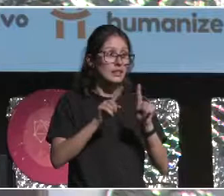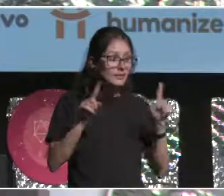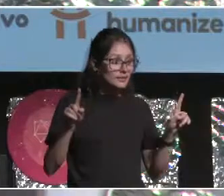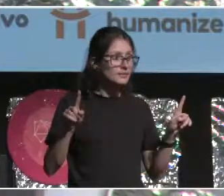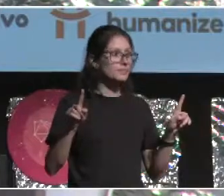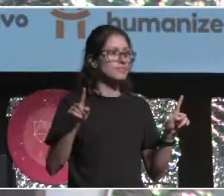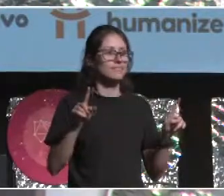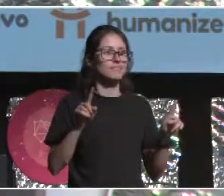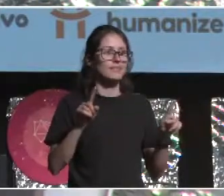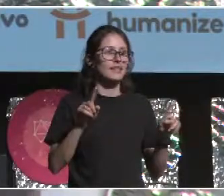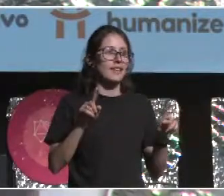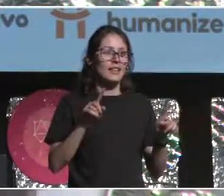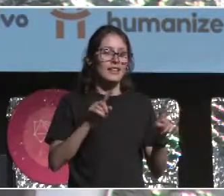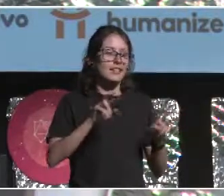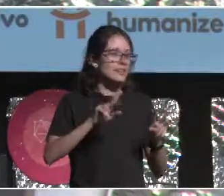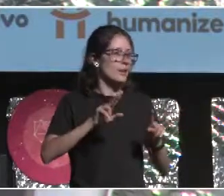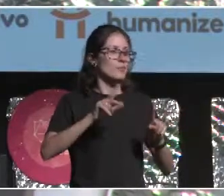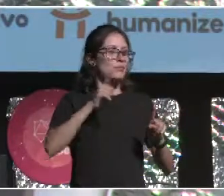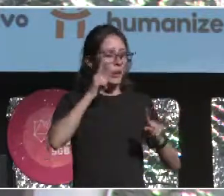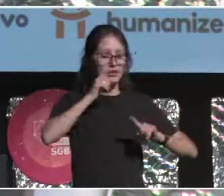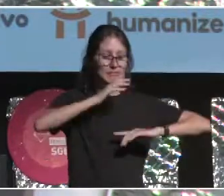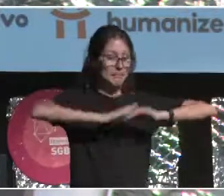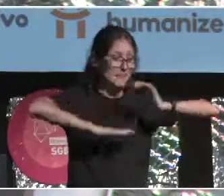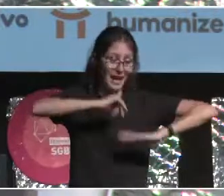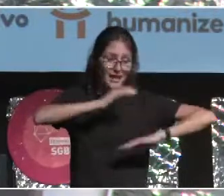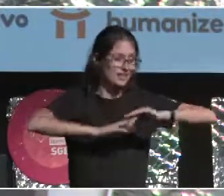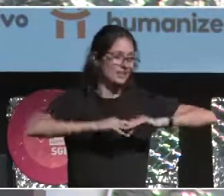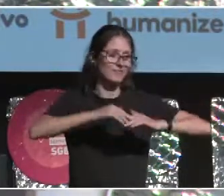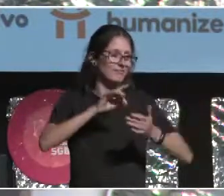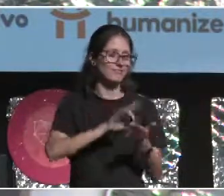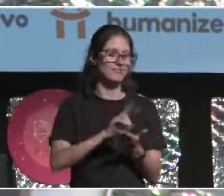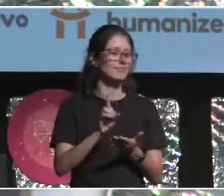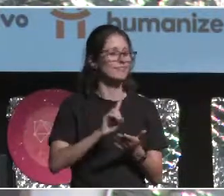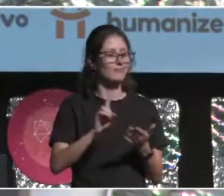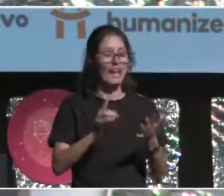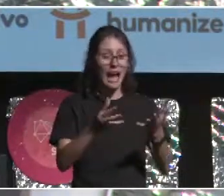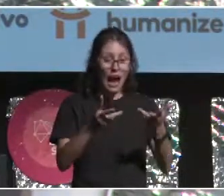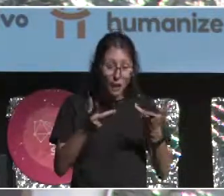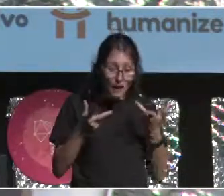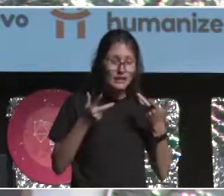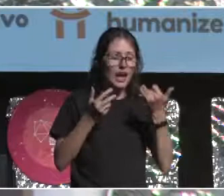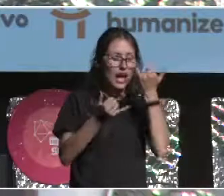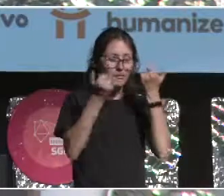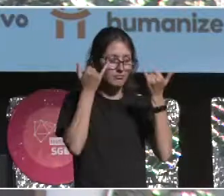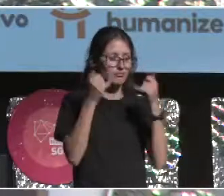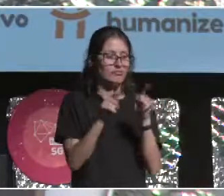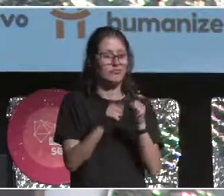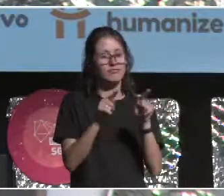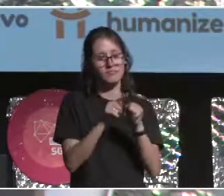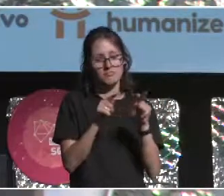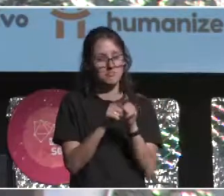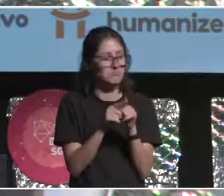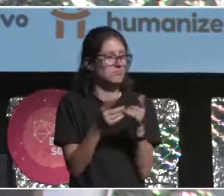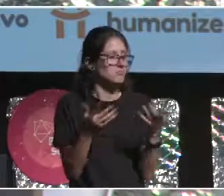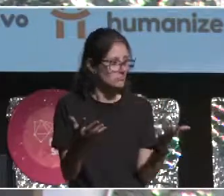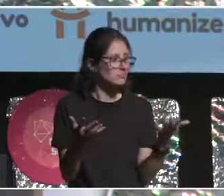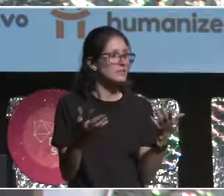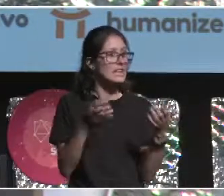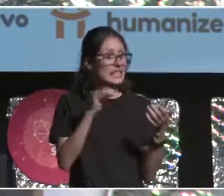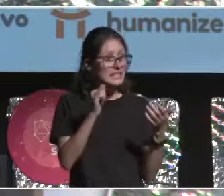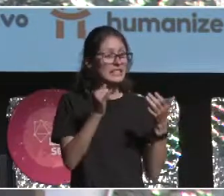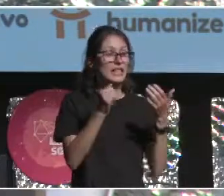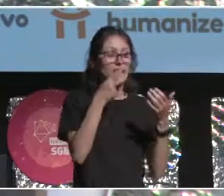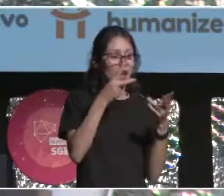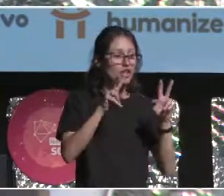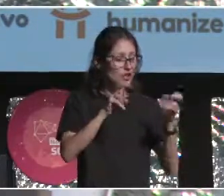no se está haciendo un ejercicio juicioso en la mayoría de los casos de mirar cuál es la demanda de información. Cuando se habla de datos abiertos, es